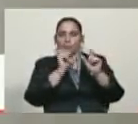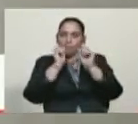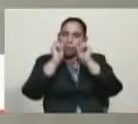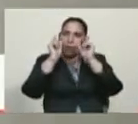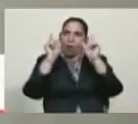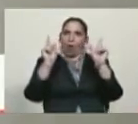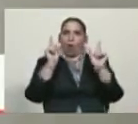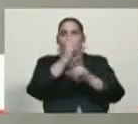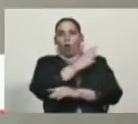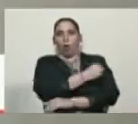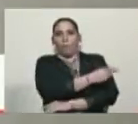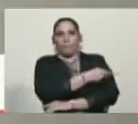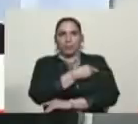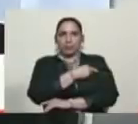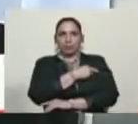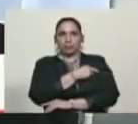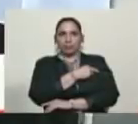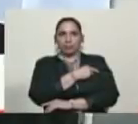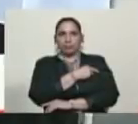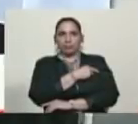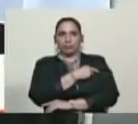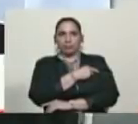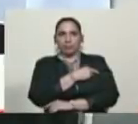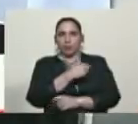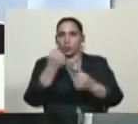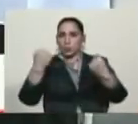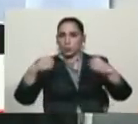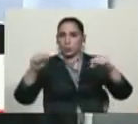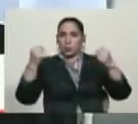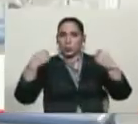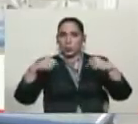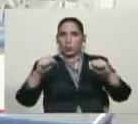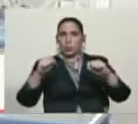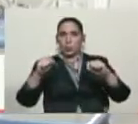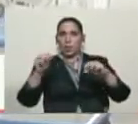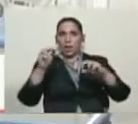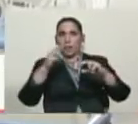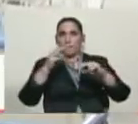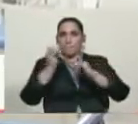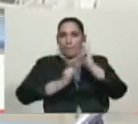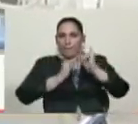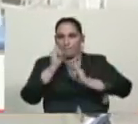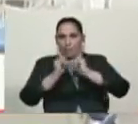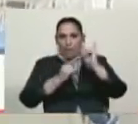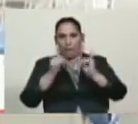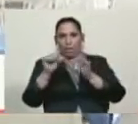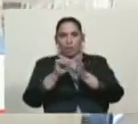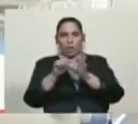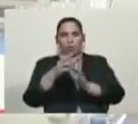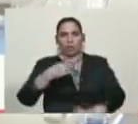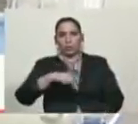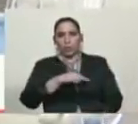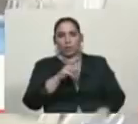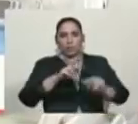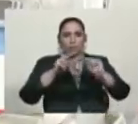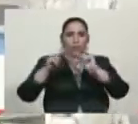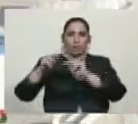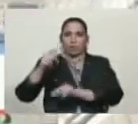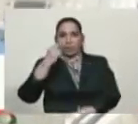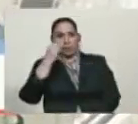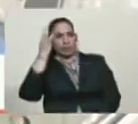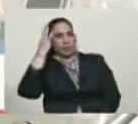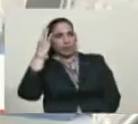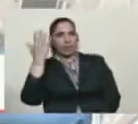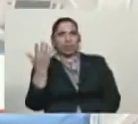hospital josé maría vargas qué es la terapia intensiva neonatal donde nuestros pacientes nuestros niños y niñas que vengan con